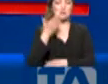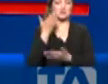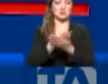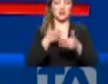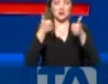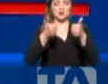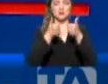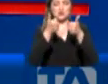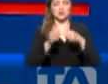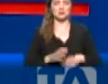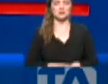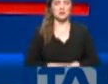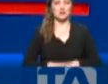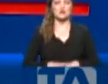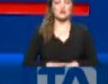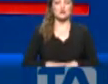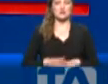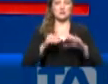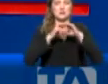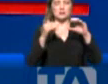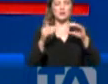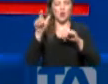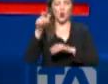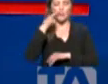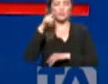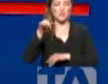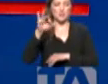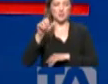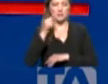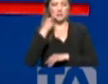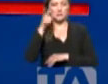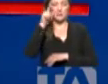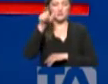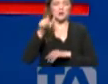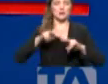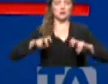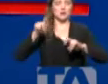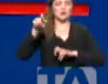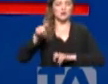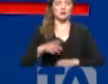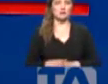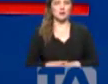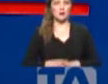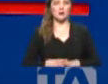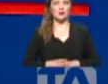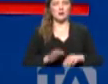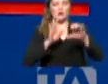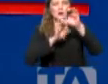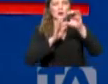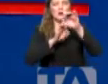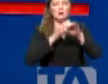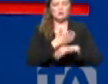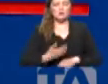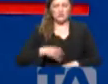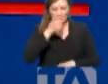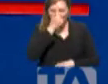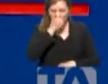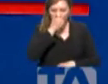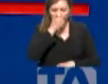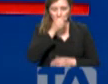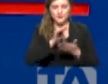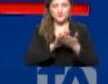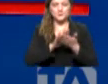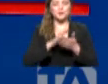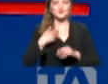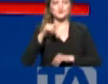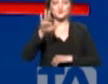entidad. Pita sostuvo que la fiscalía debe investigar el caso. Paralelamente, Tuárez desafiaba a sus opositores de ir a una